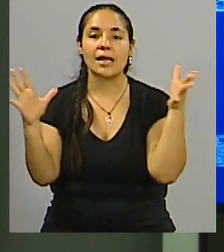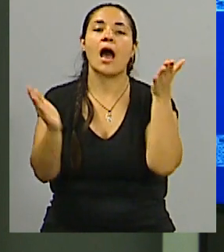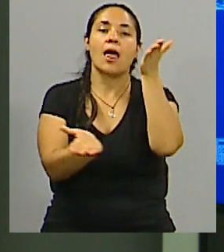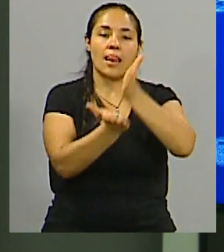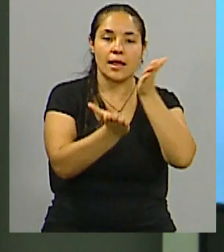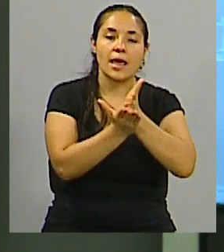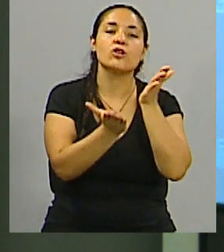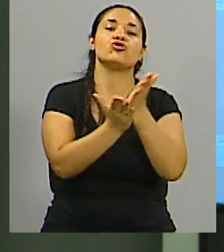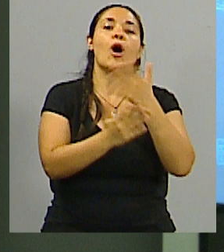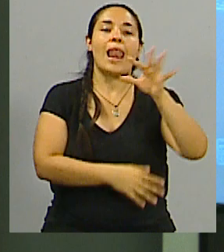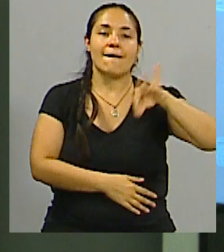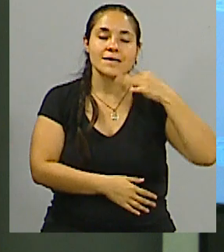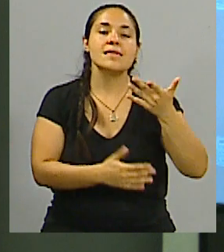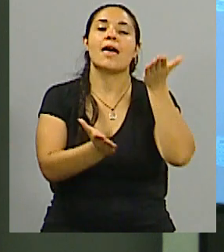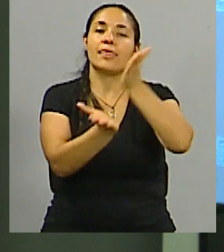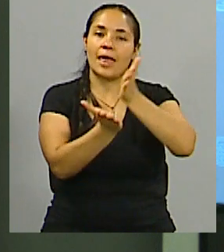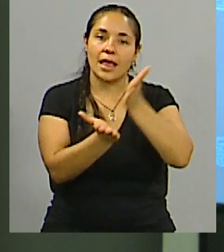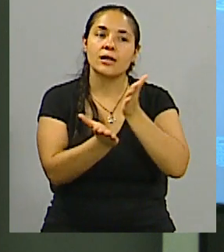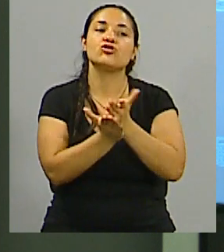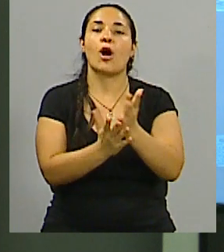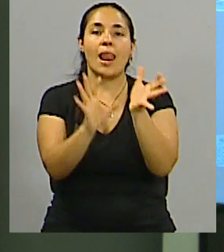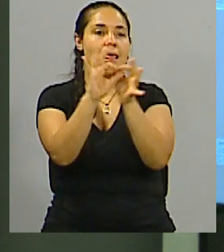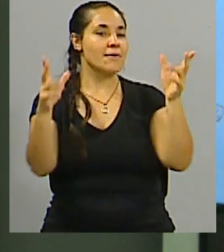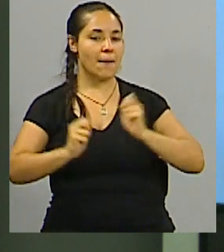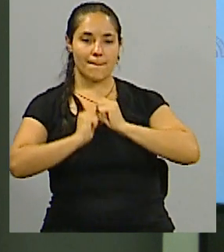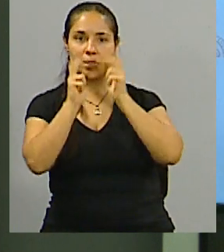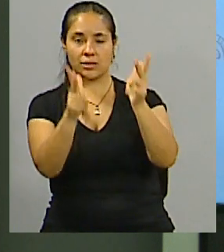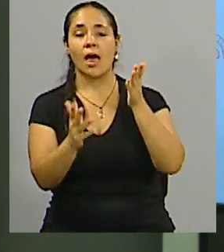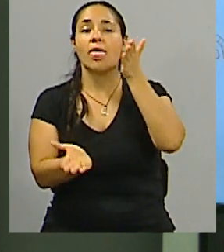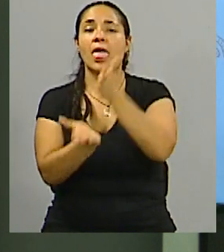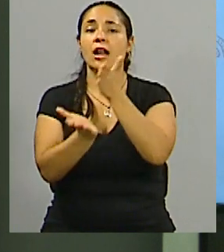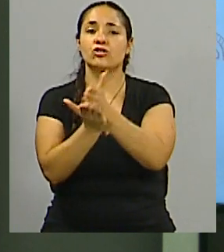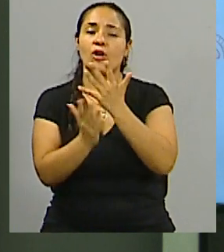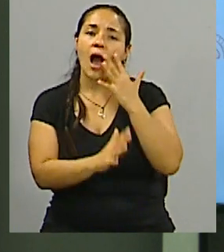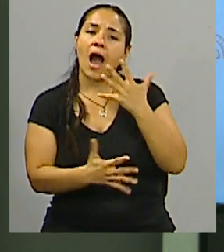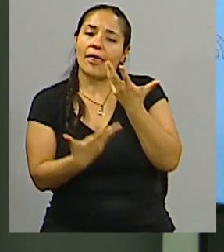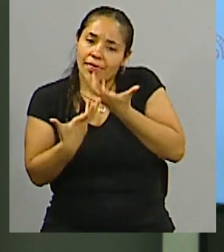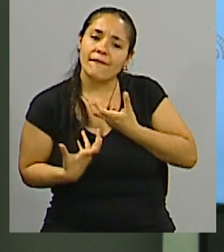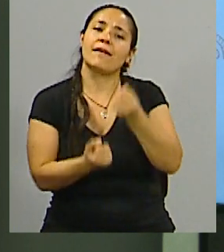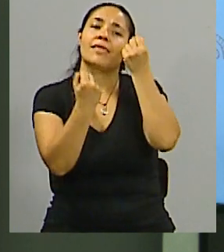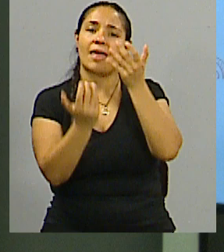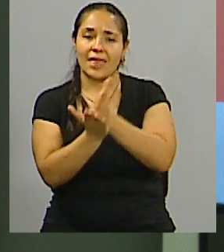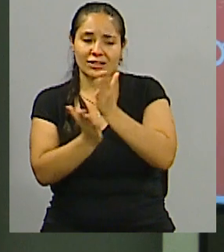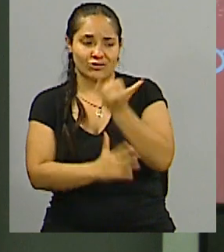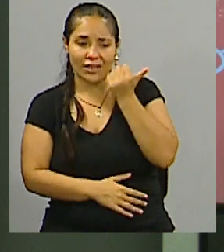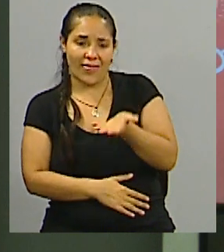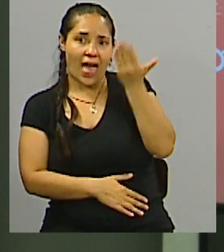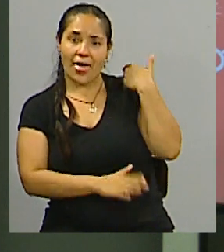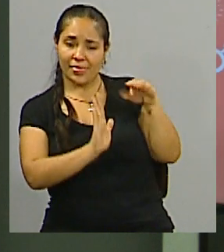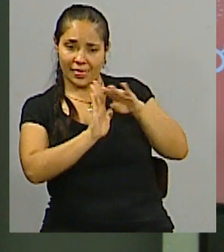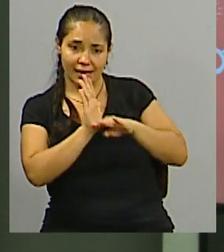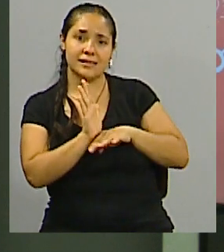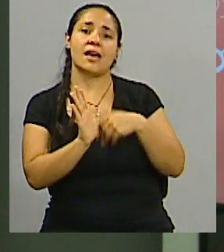libre expresión, el derecho a resistir la opresión, a defender los derechos que ya tengo y a